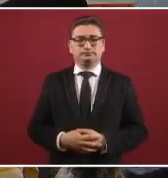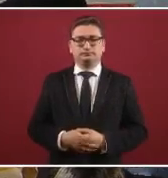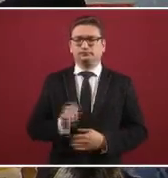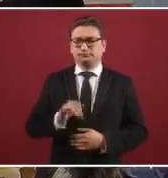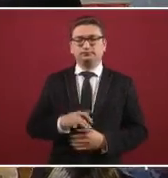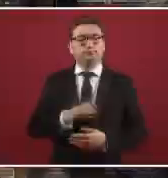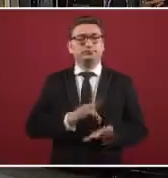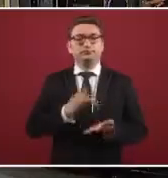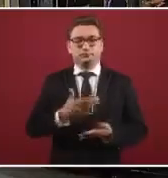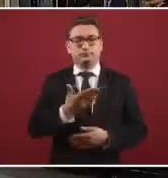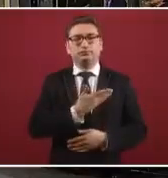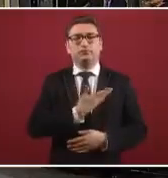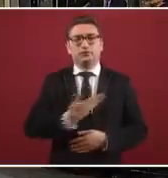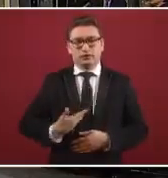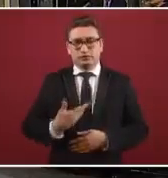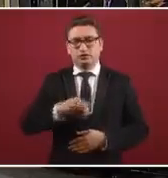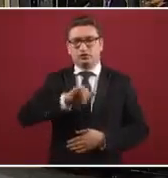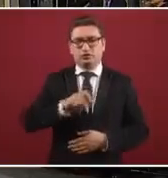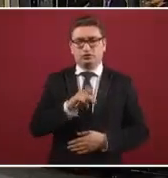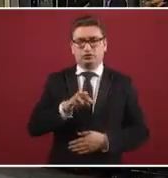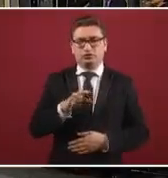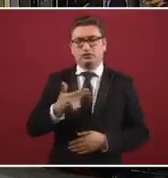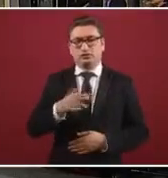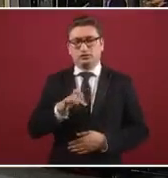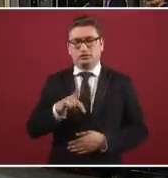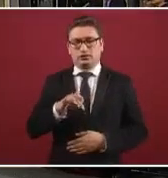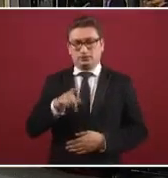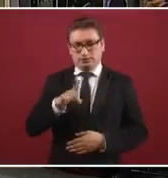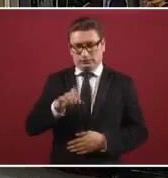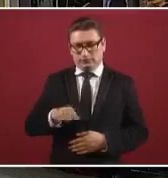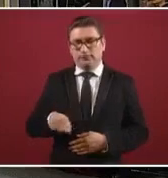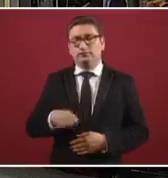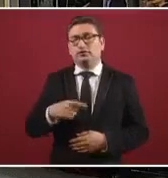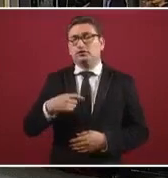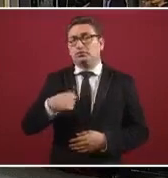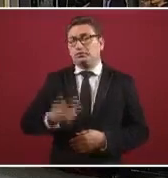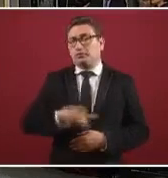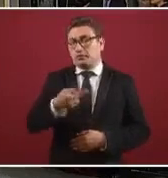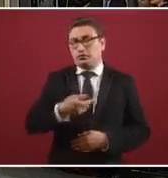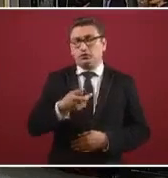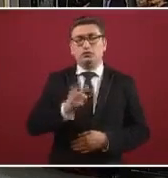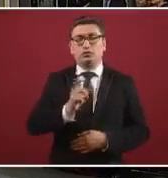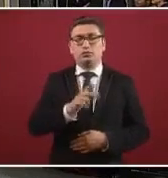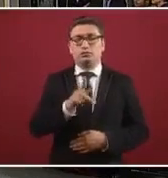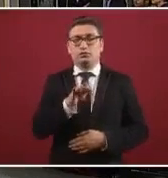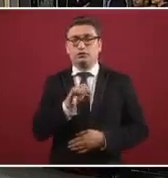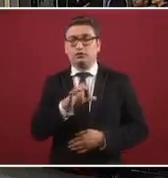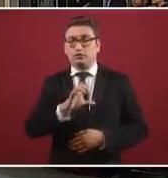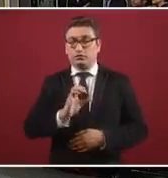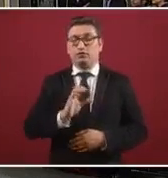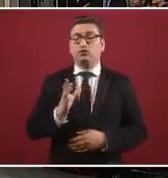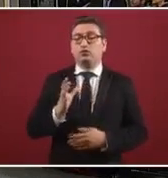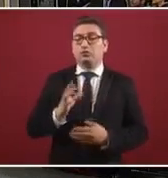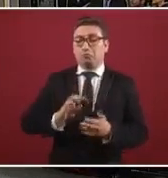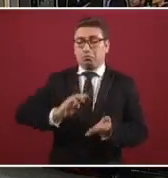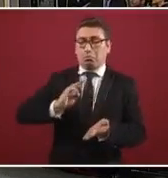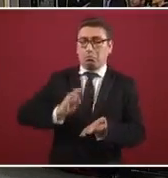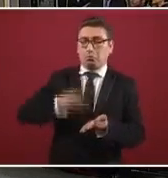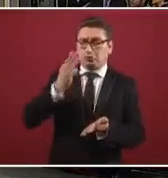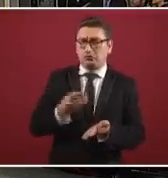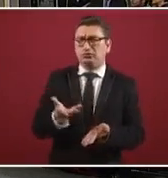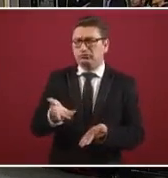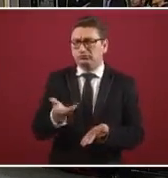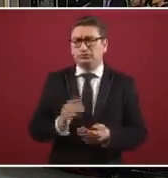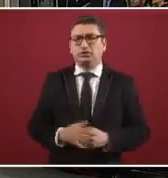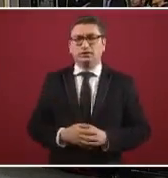Gracias, presidente. Procurador José Hernández de Escuanto. Para preguntarle sobre las multas que impone la Profeco, esto sabemos que